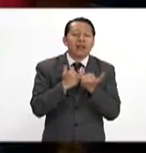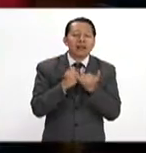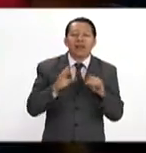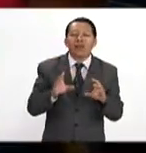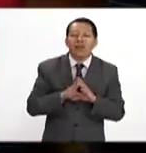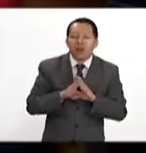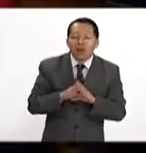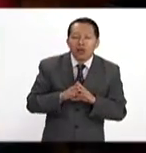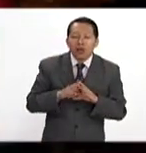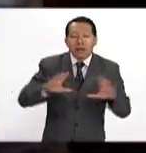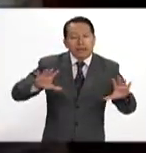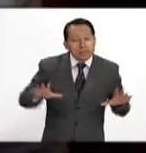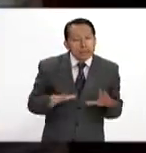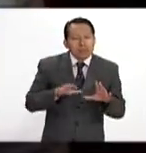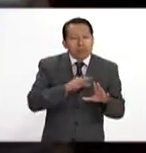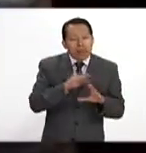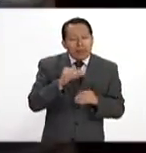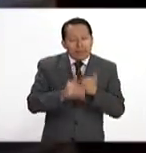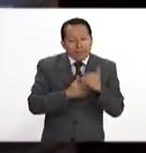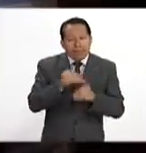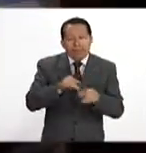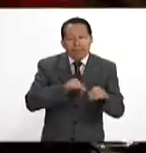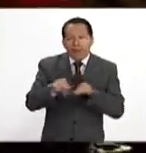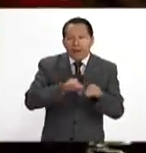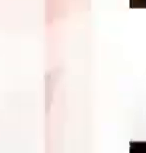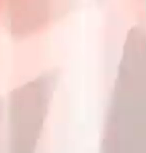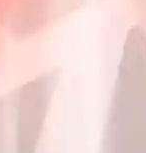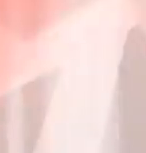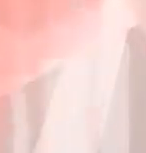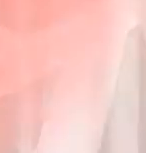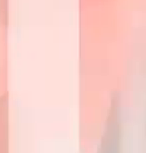o es un motor de empleos.